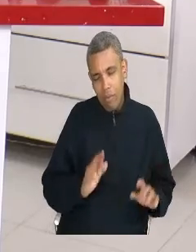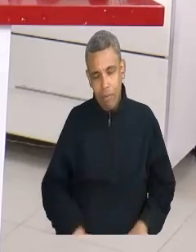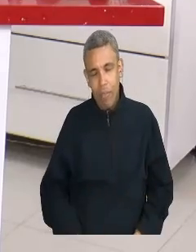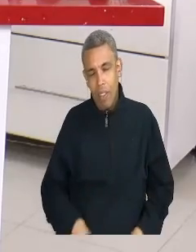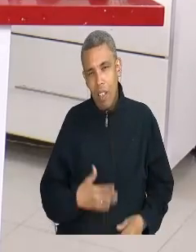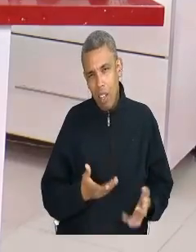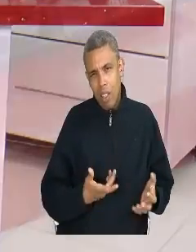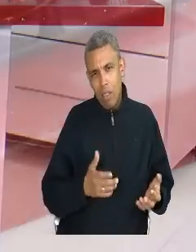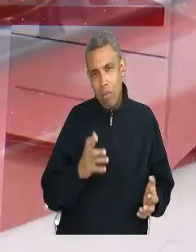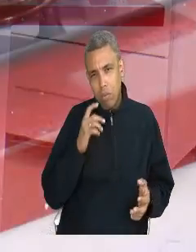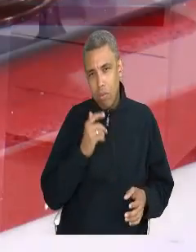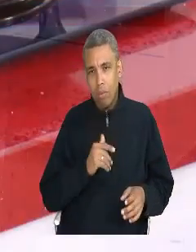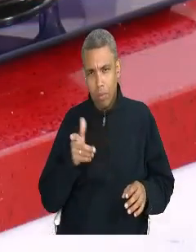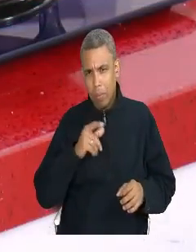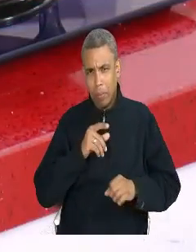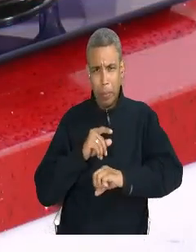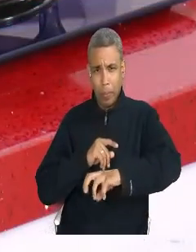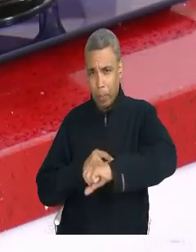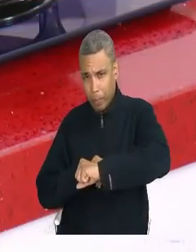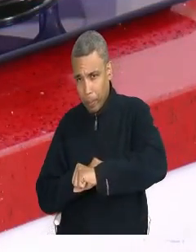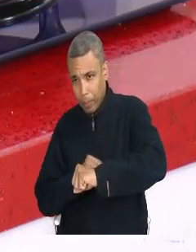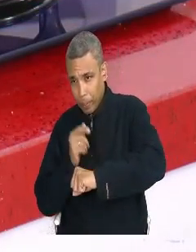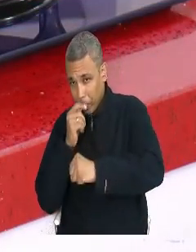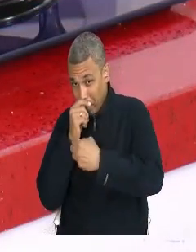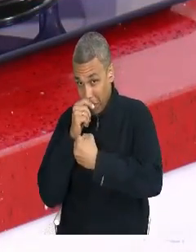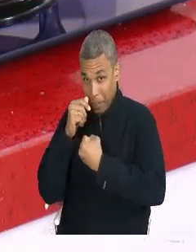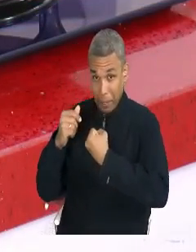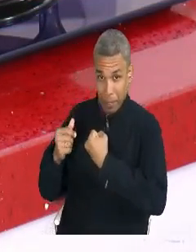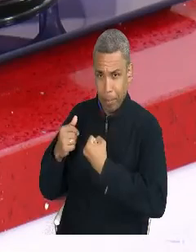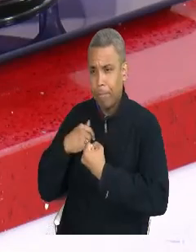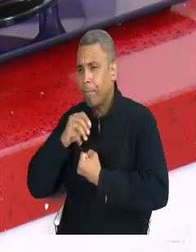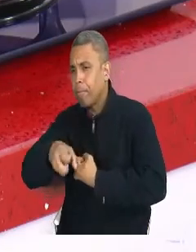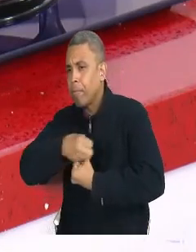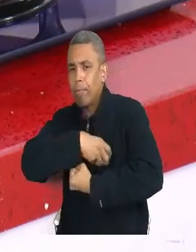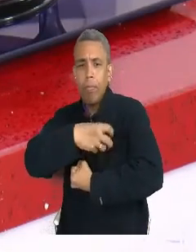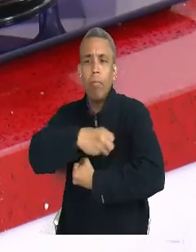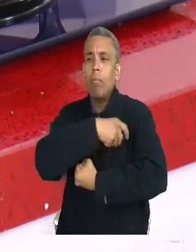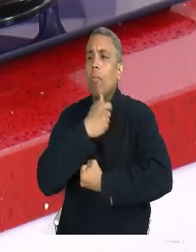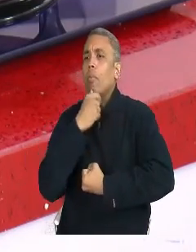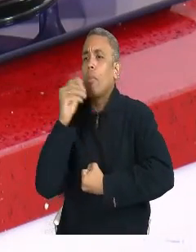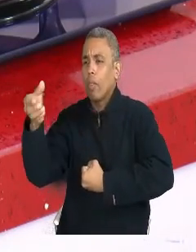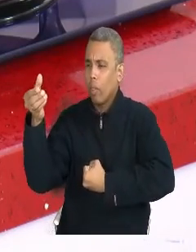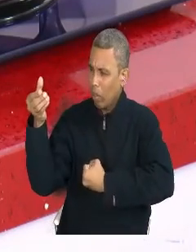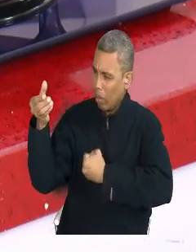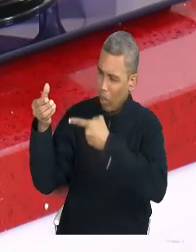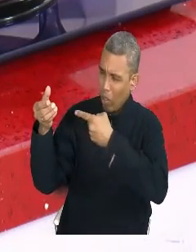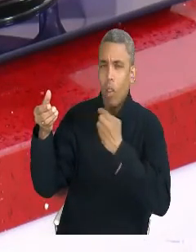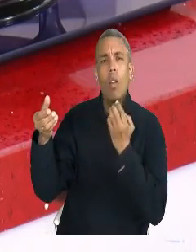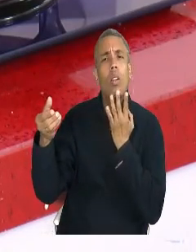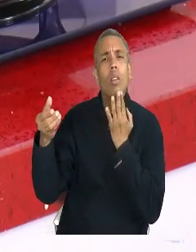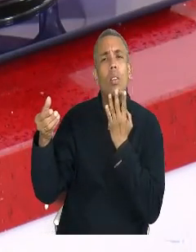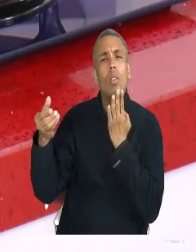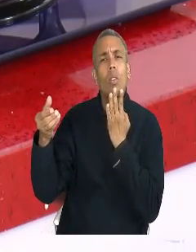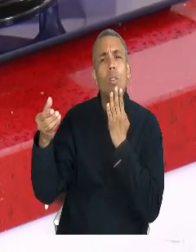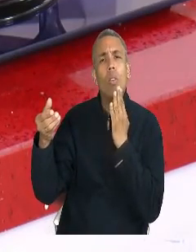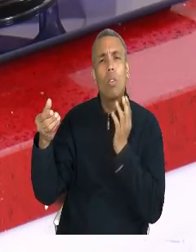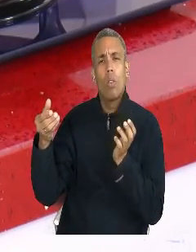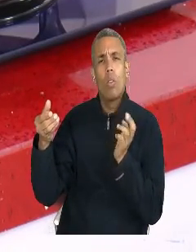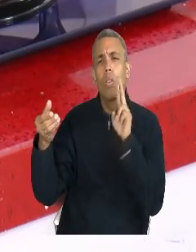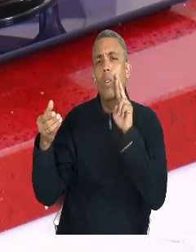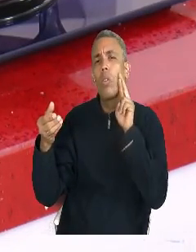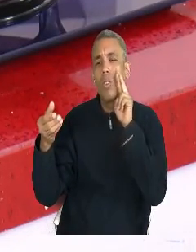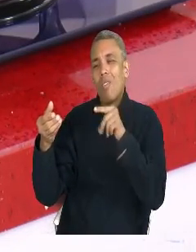de nosotros, en el restaurante 920, usamos el camarón crudo. Pues da más sabor, él